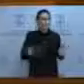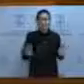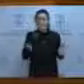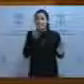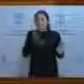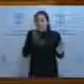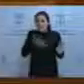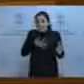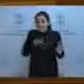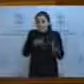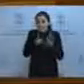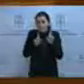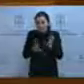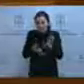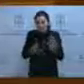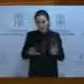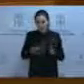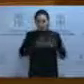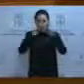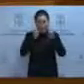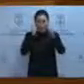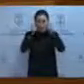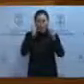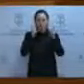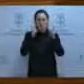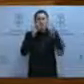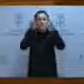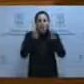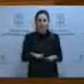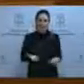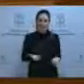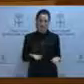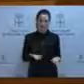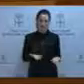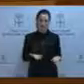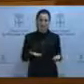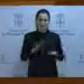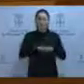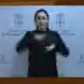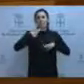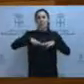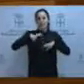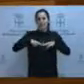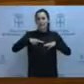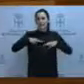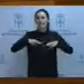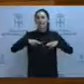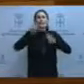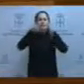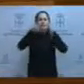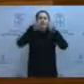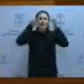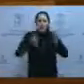posible, a que hiciésemos un esfuerzo de verdad, a que hiciésemos política grande y